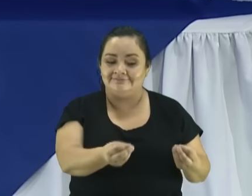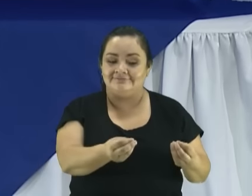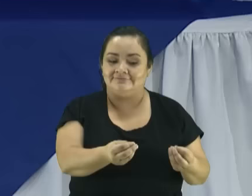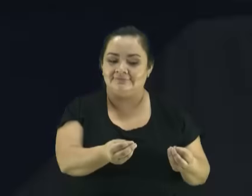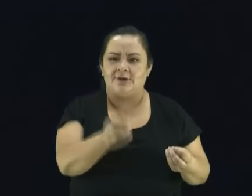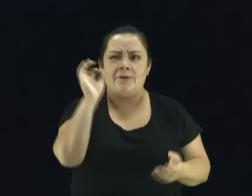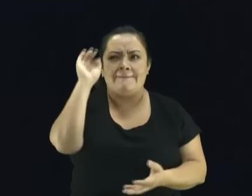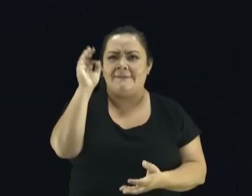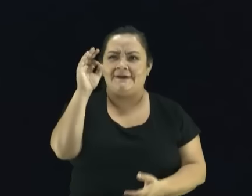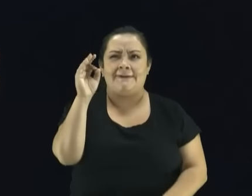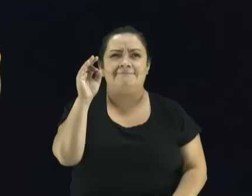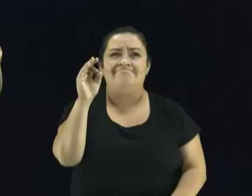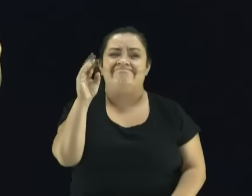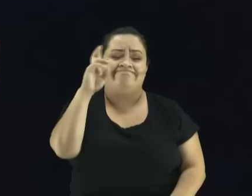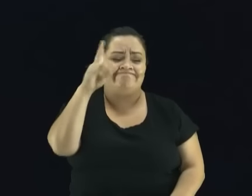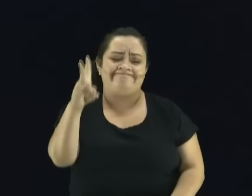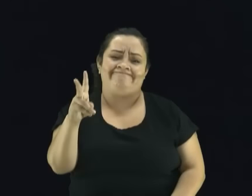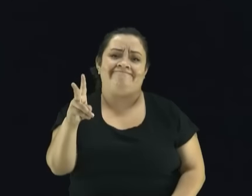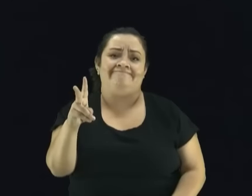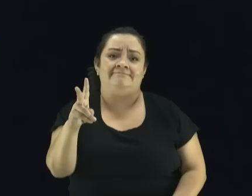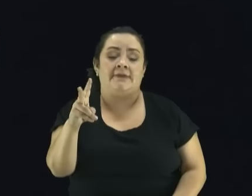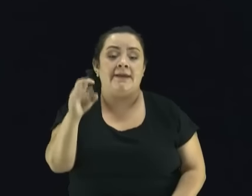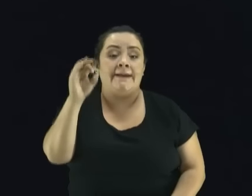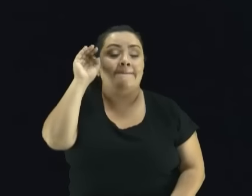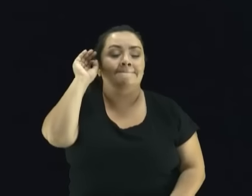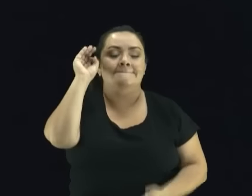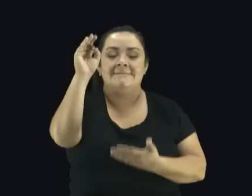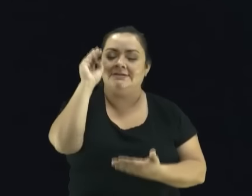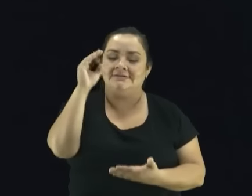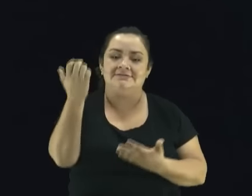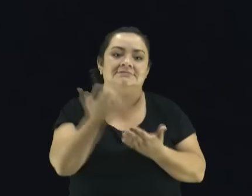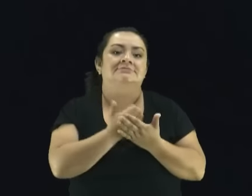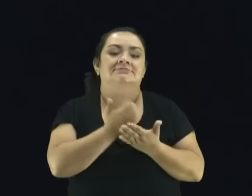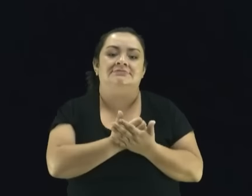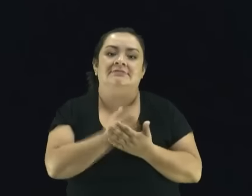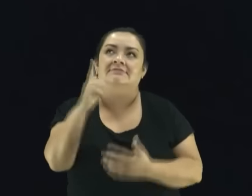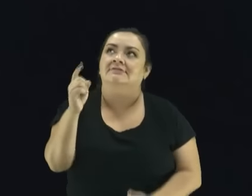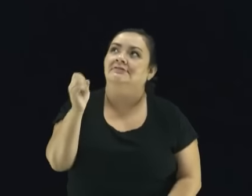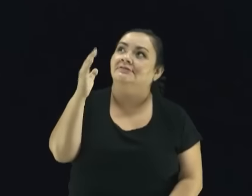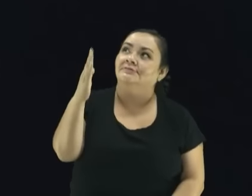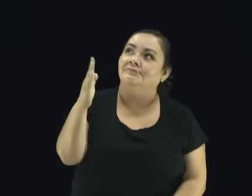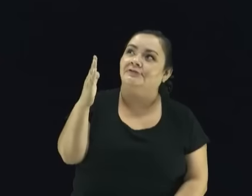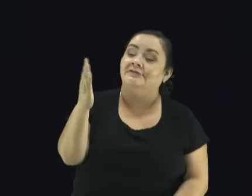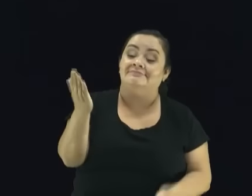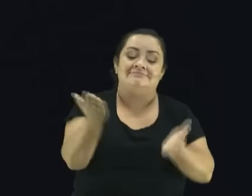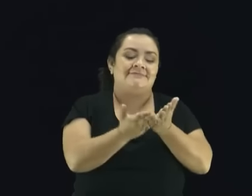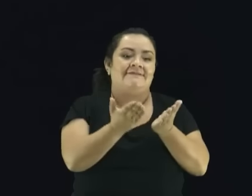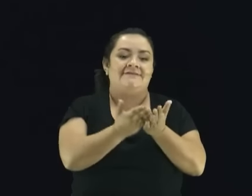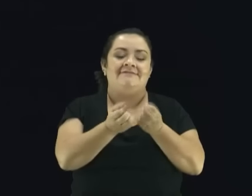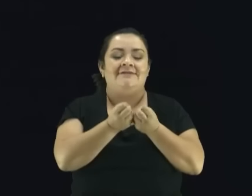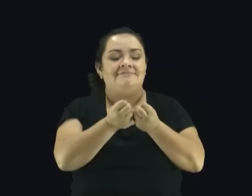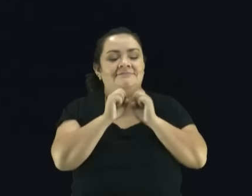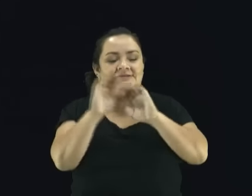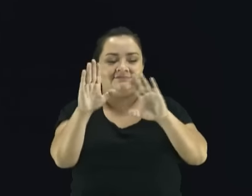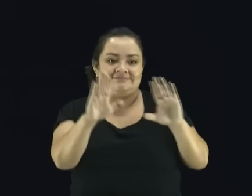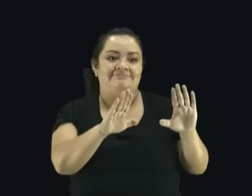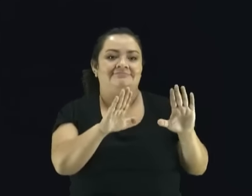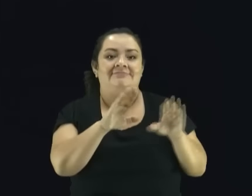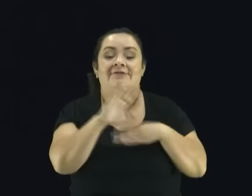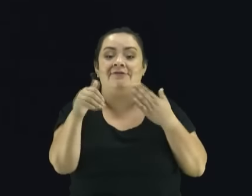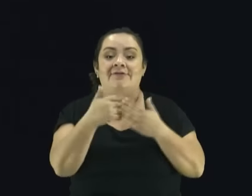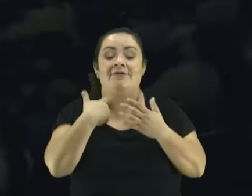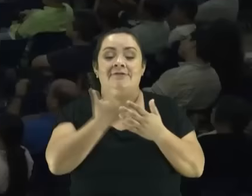prediquen boberías prediquen el evangelio porque su palabra Nunca regresa vacía El que